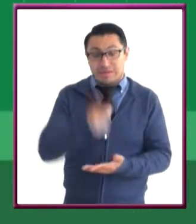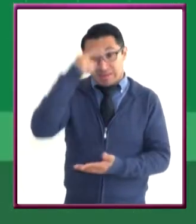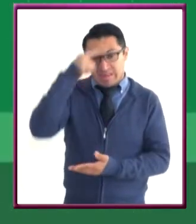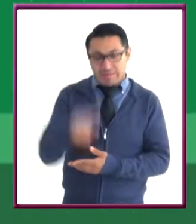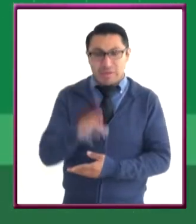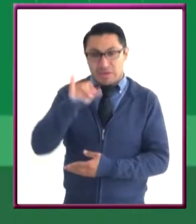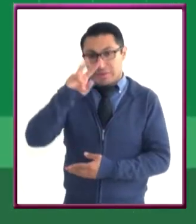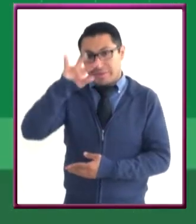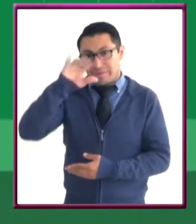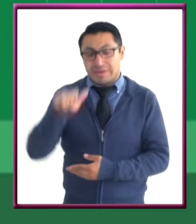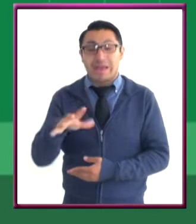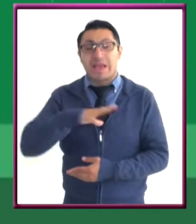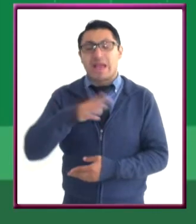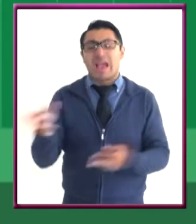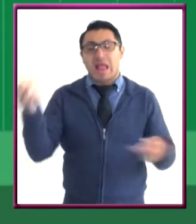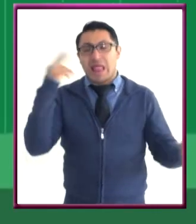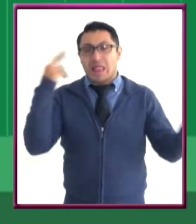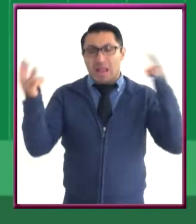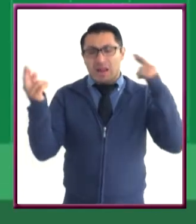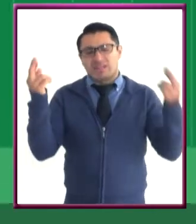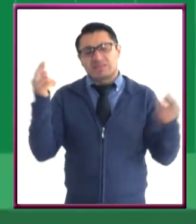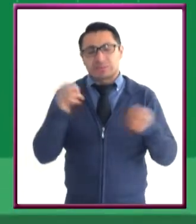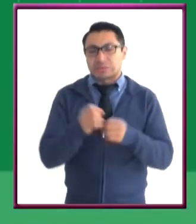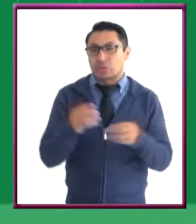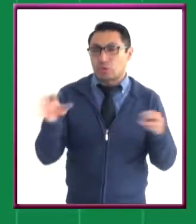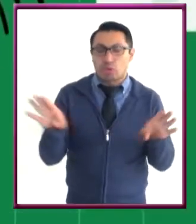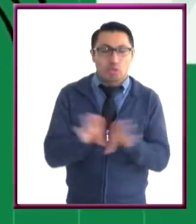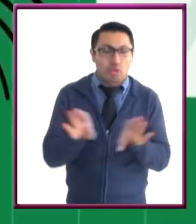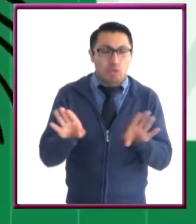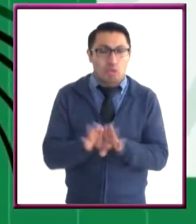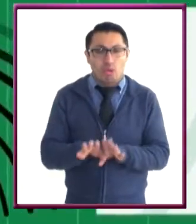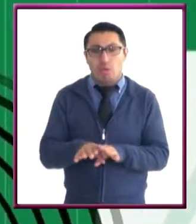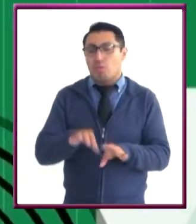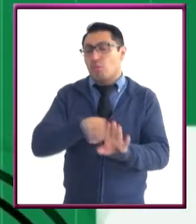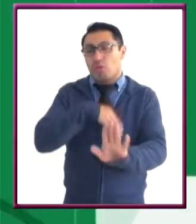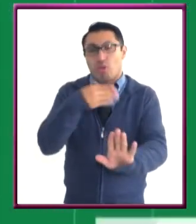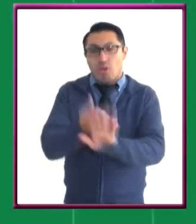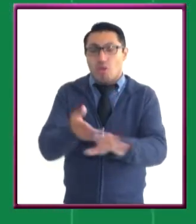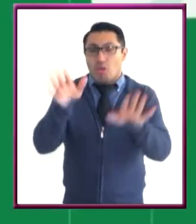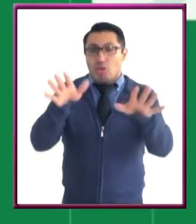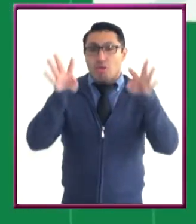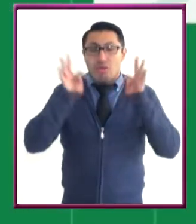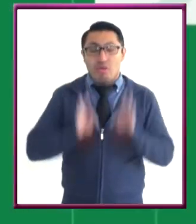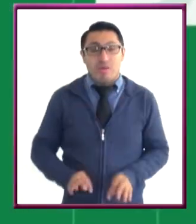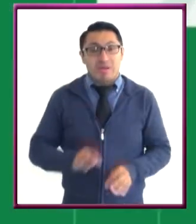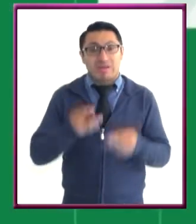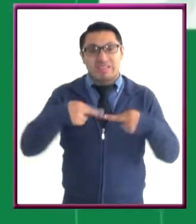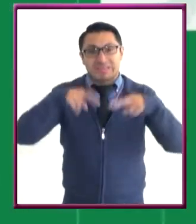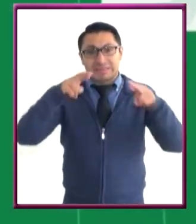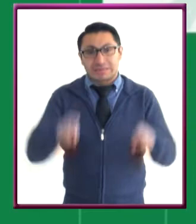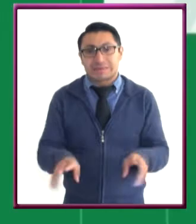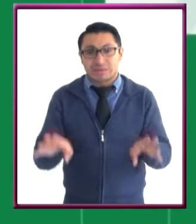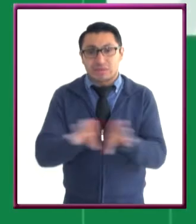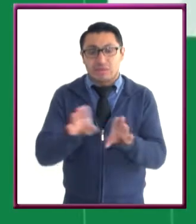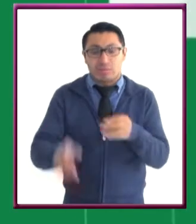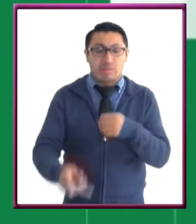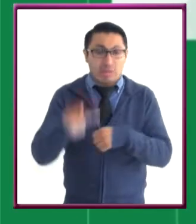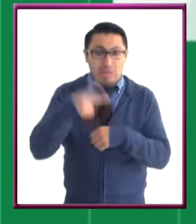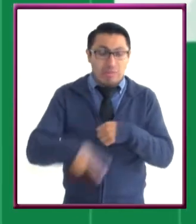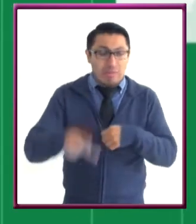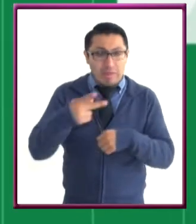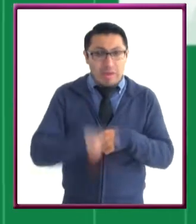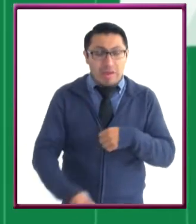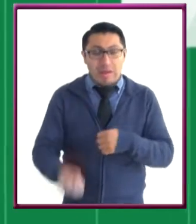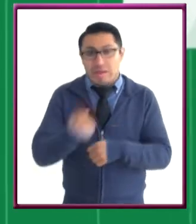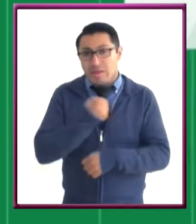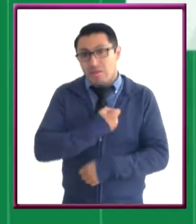que producir o causar ruidos por cualquier medio que notoriamente atenten contra la tranquilidad o representen un posible riesgo a